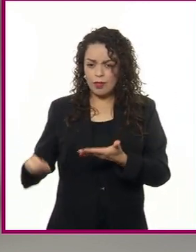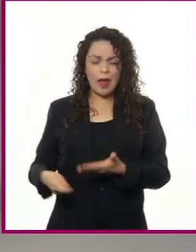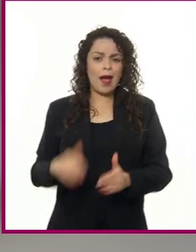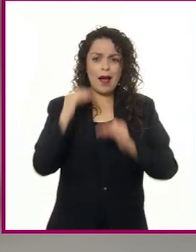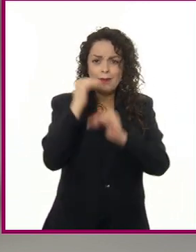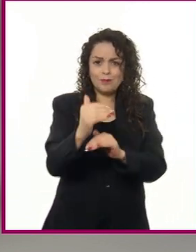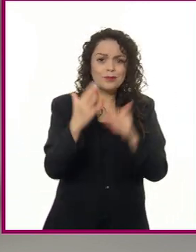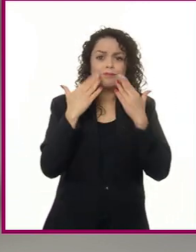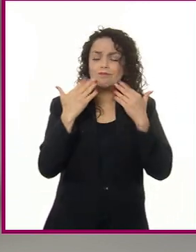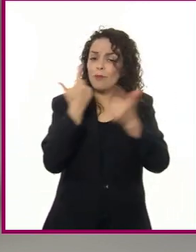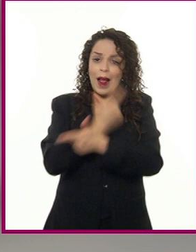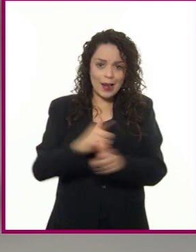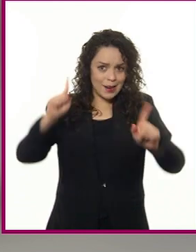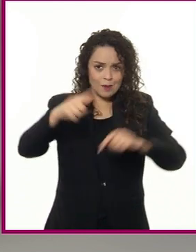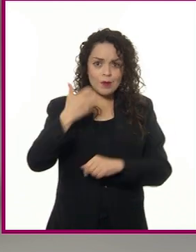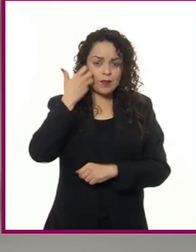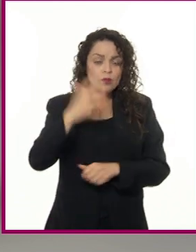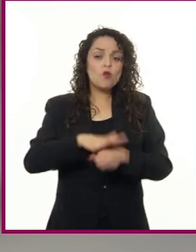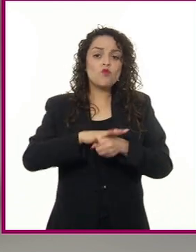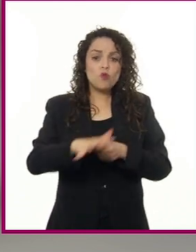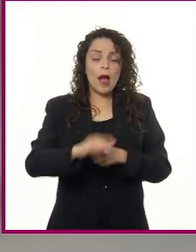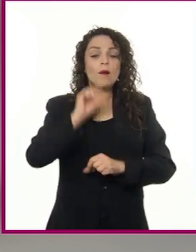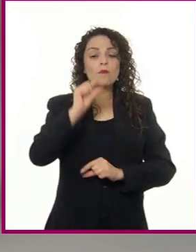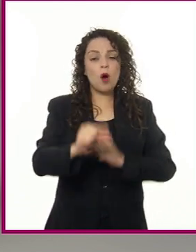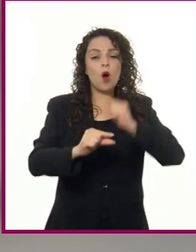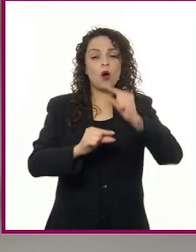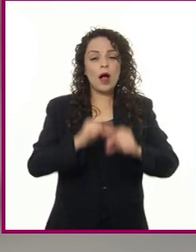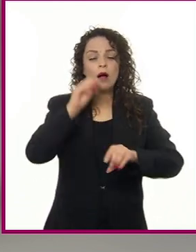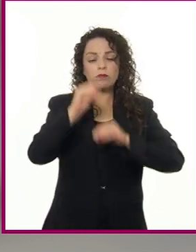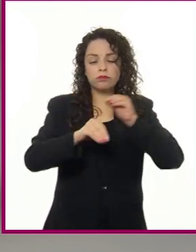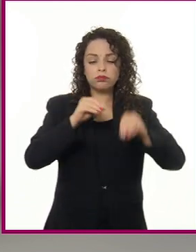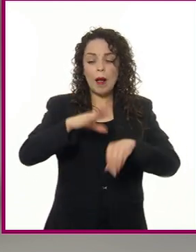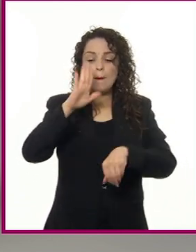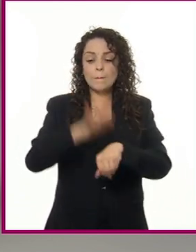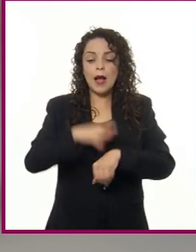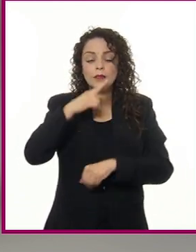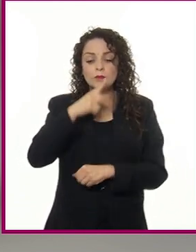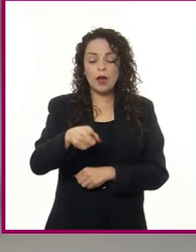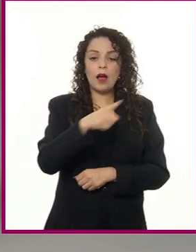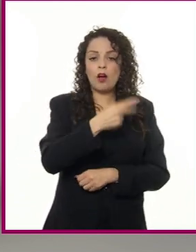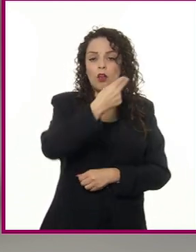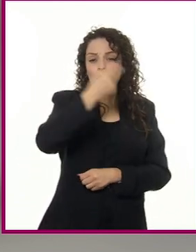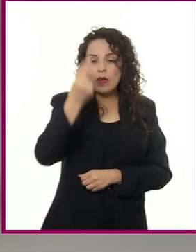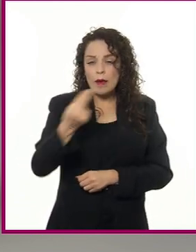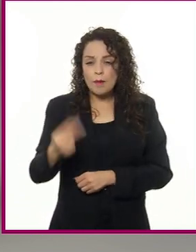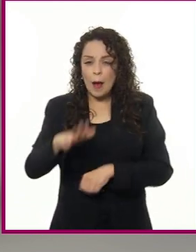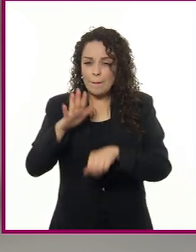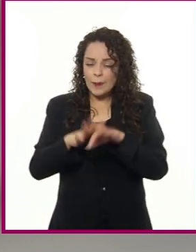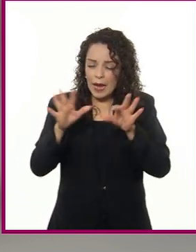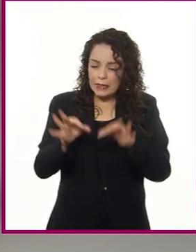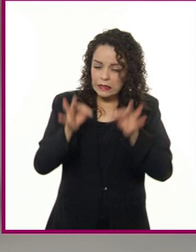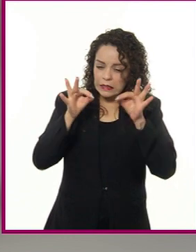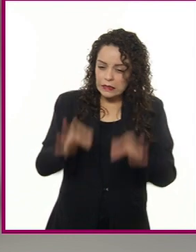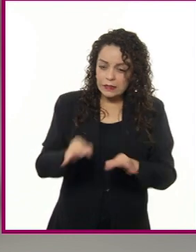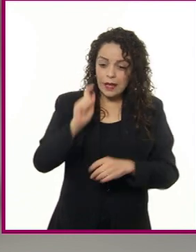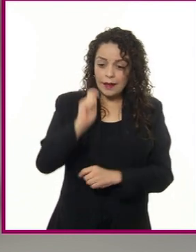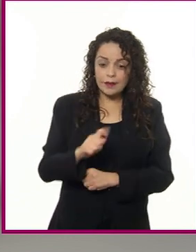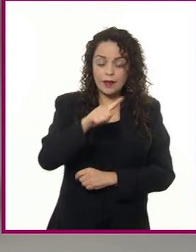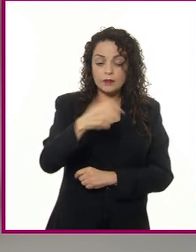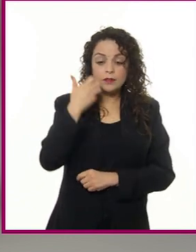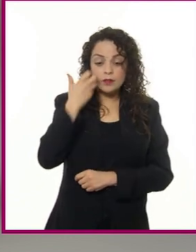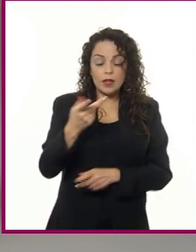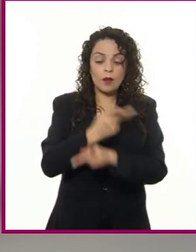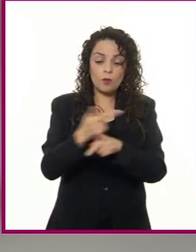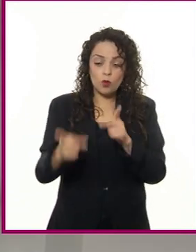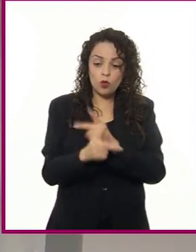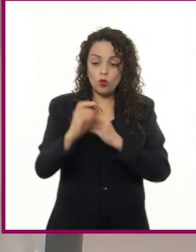ya que poco a poco lo afinarán hasta llegar a mostrar con más precisión el producto o servicio